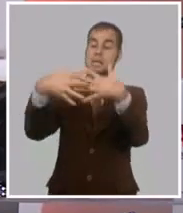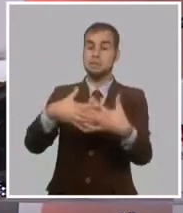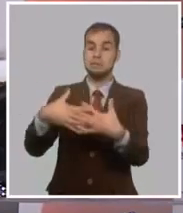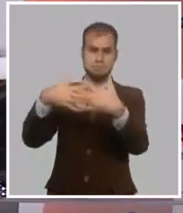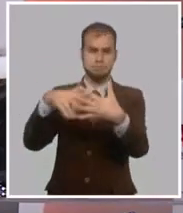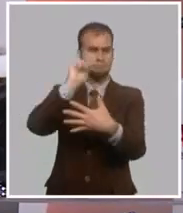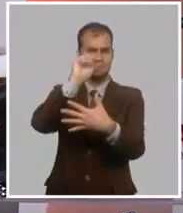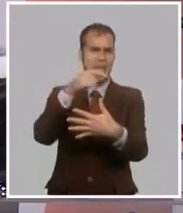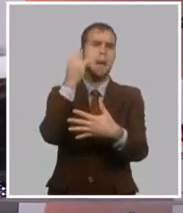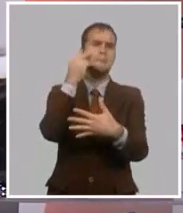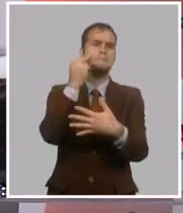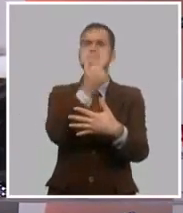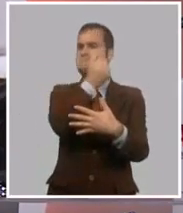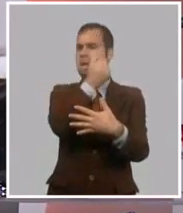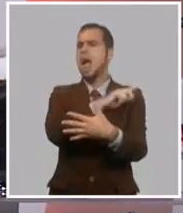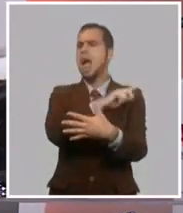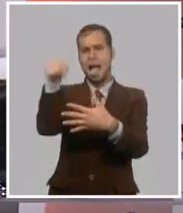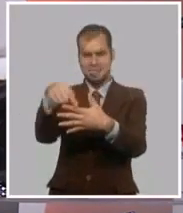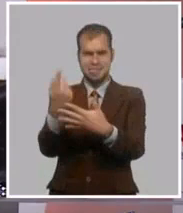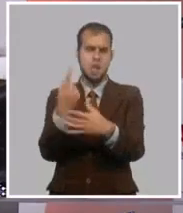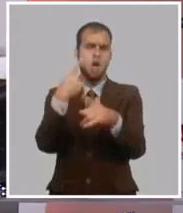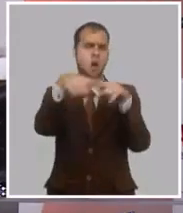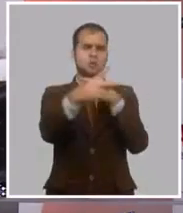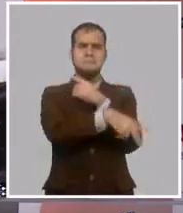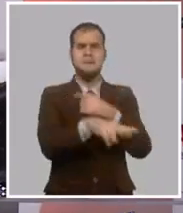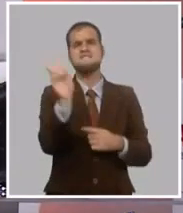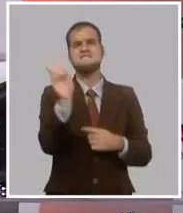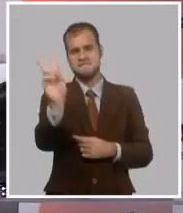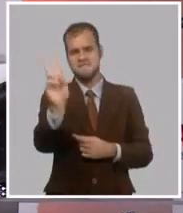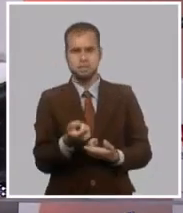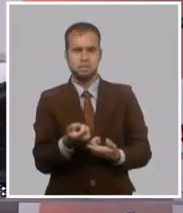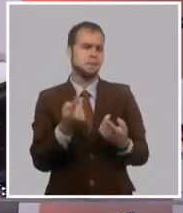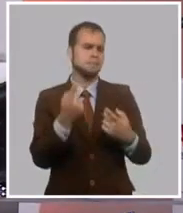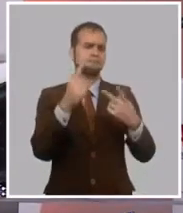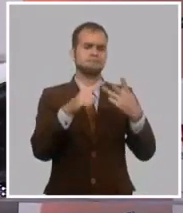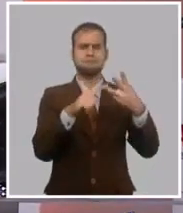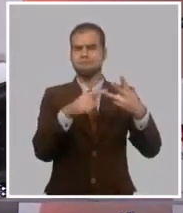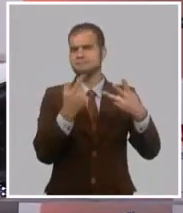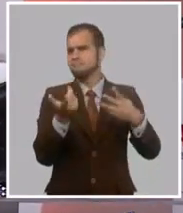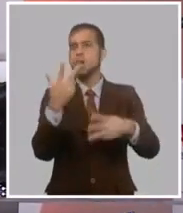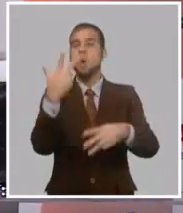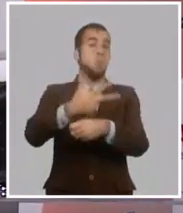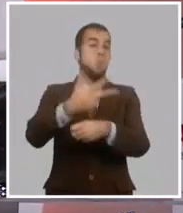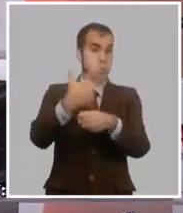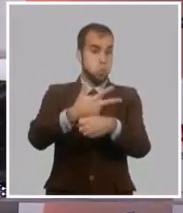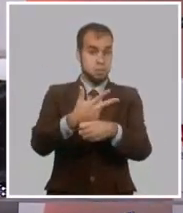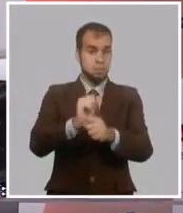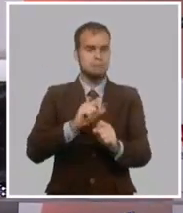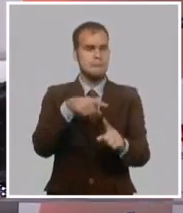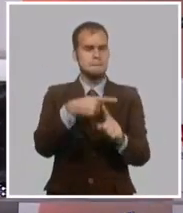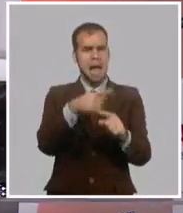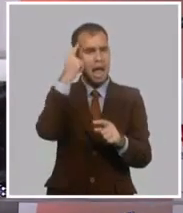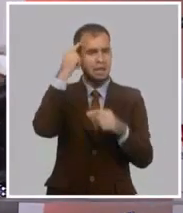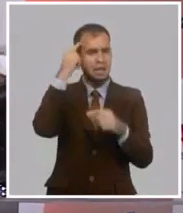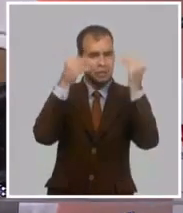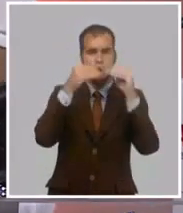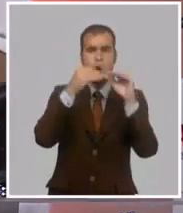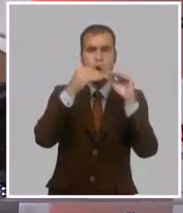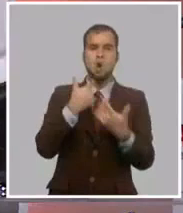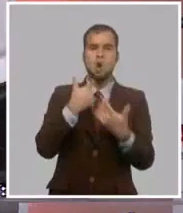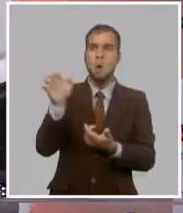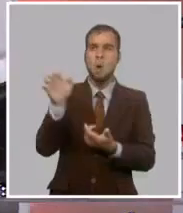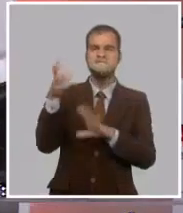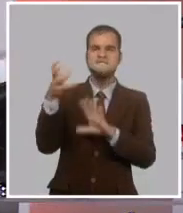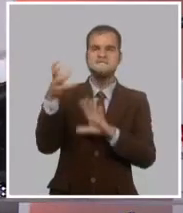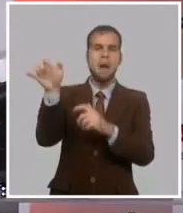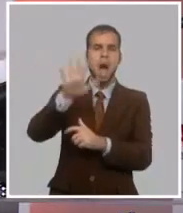en Guatemala, en Venezuela, su análisis inclusive de la política europea de la época, le fueron haciendo comprender que había